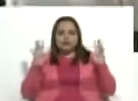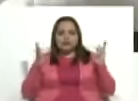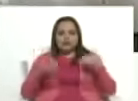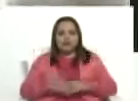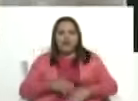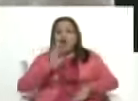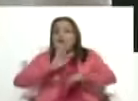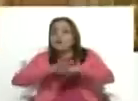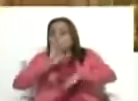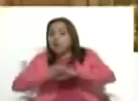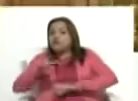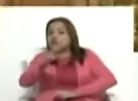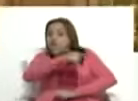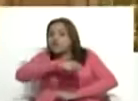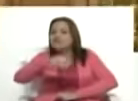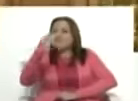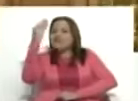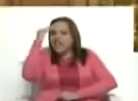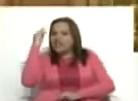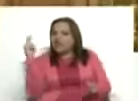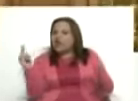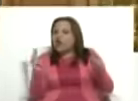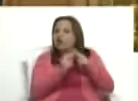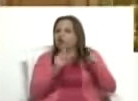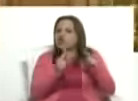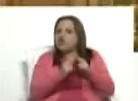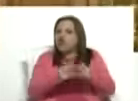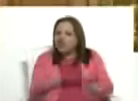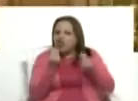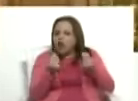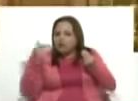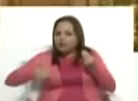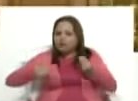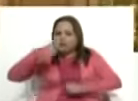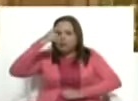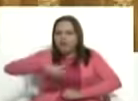porque ahí van a saber de qué está hecho este pueblo.